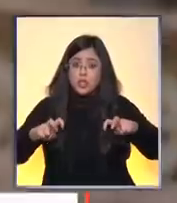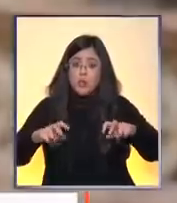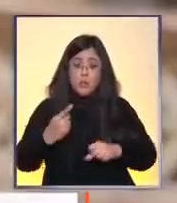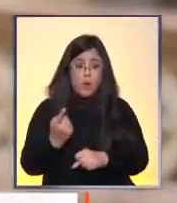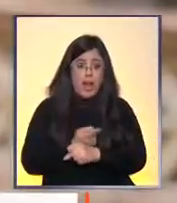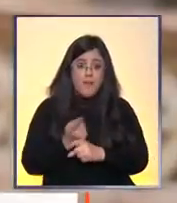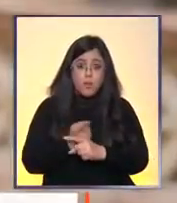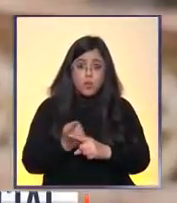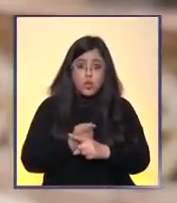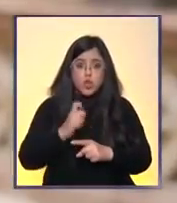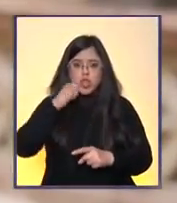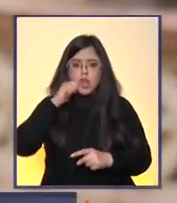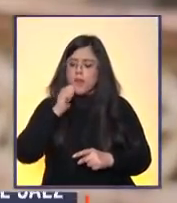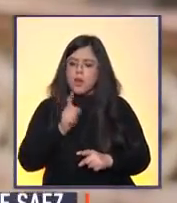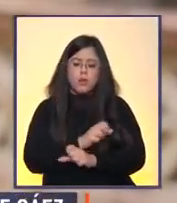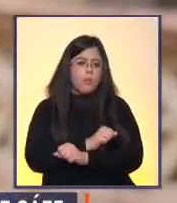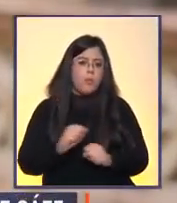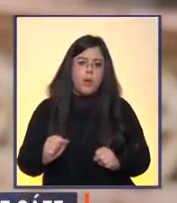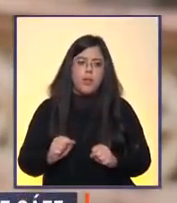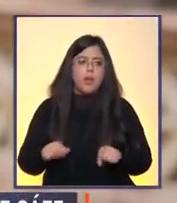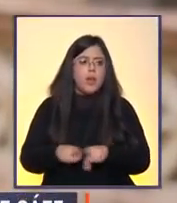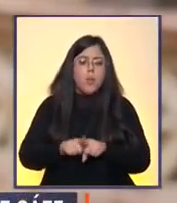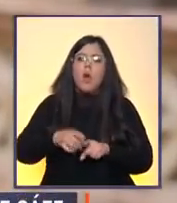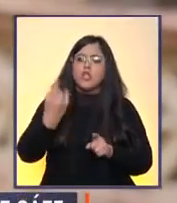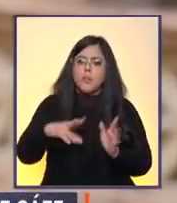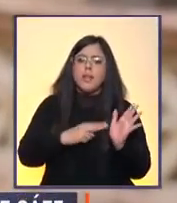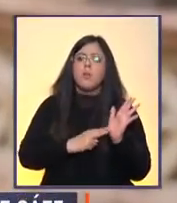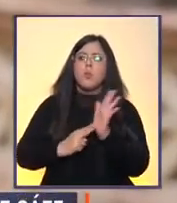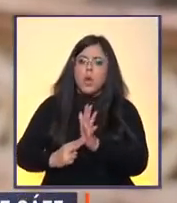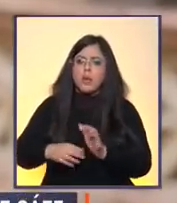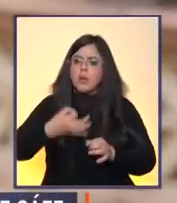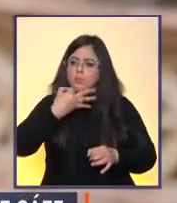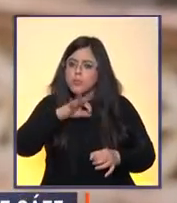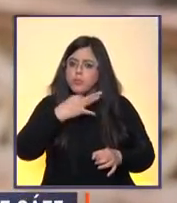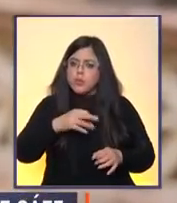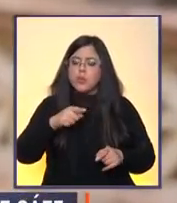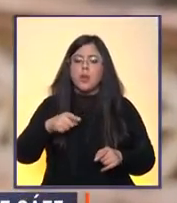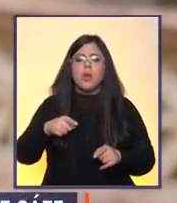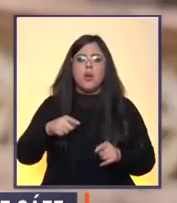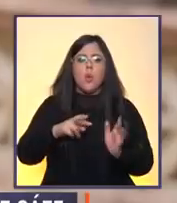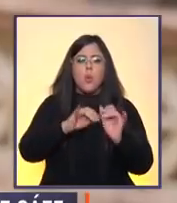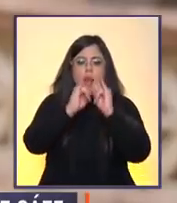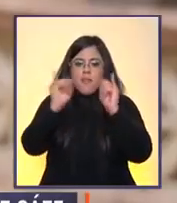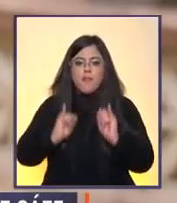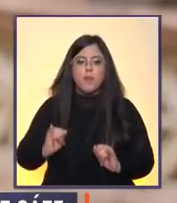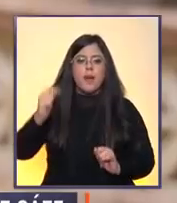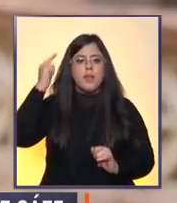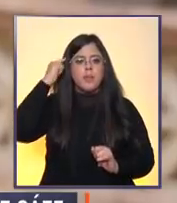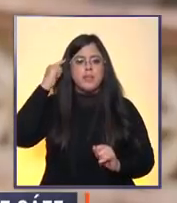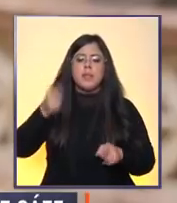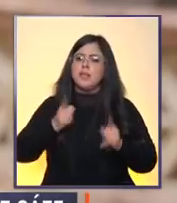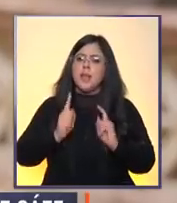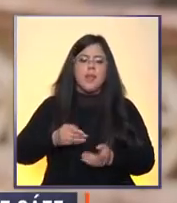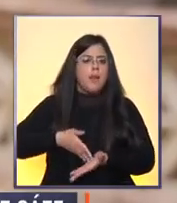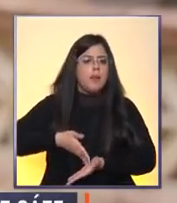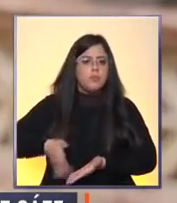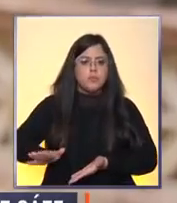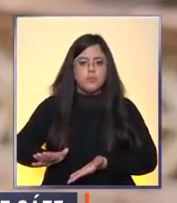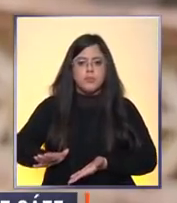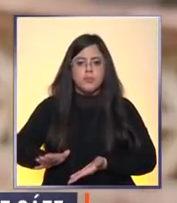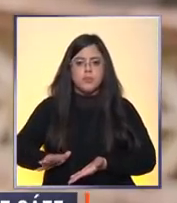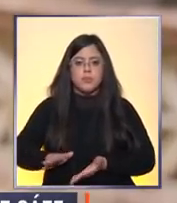Porque esto que usted señala no es más que representativo de una forma de pensar que hay que erradicar y